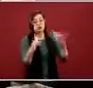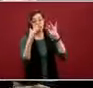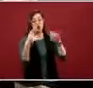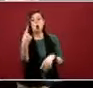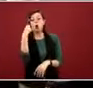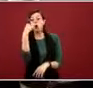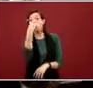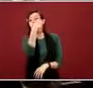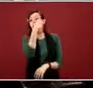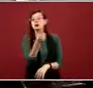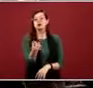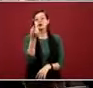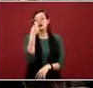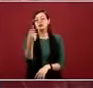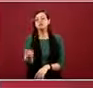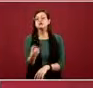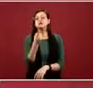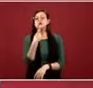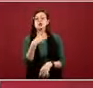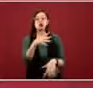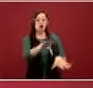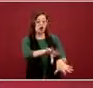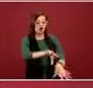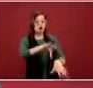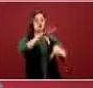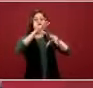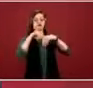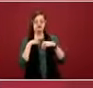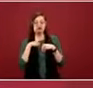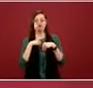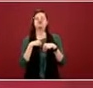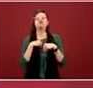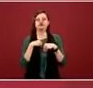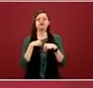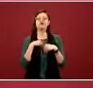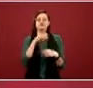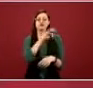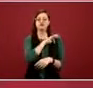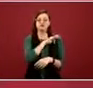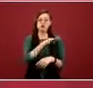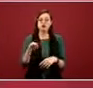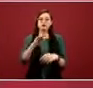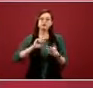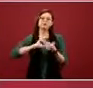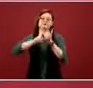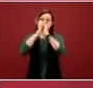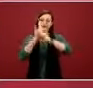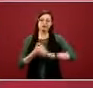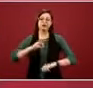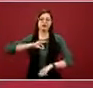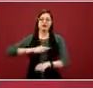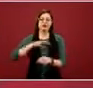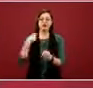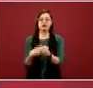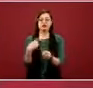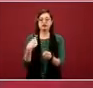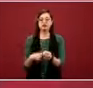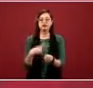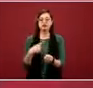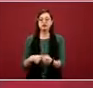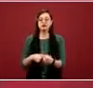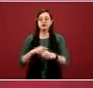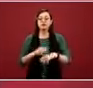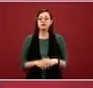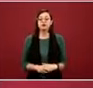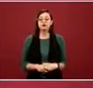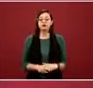la boca de una persona susceptible, le van a causar la infección. Y una proporción de